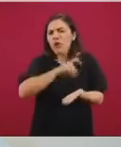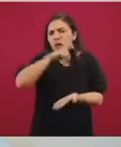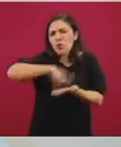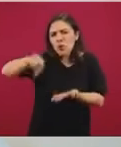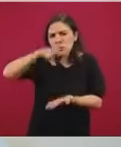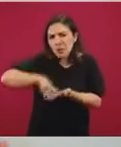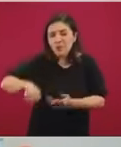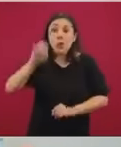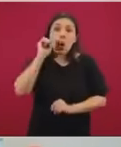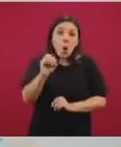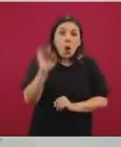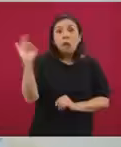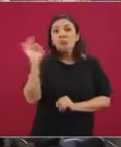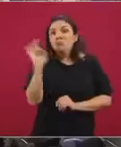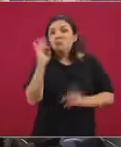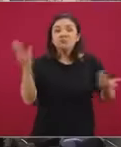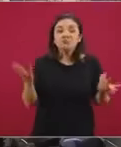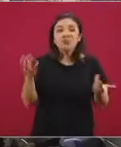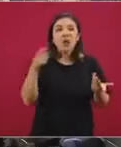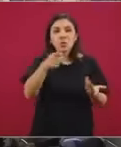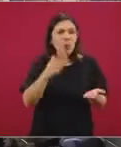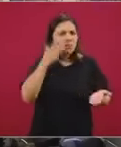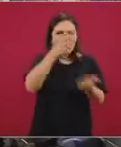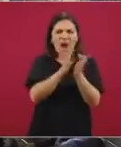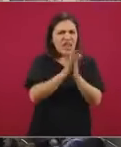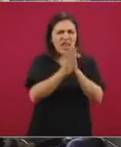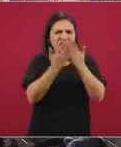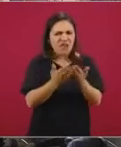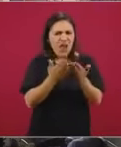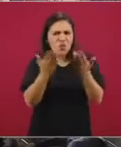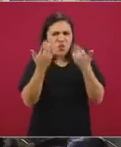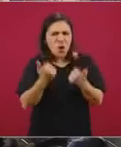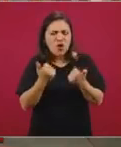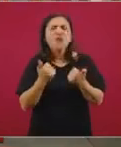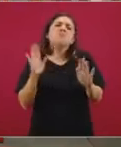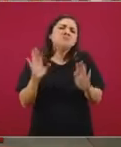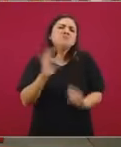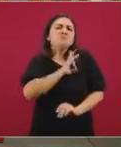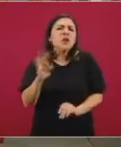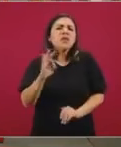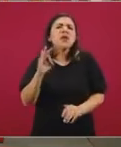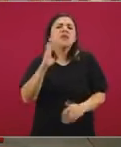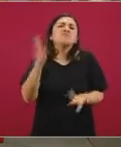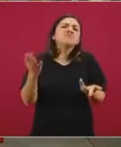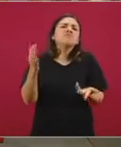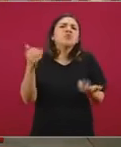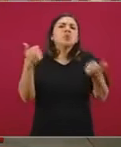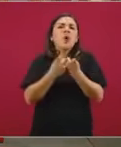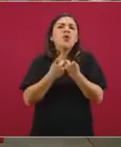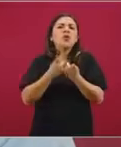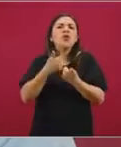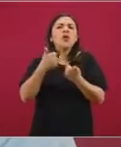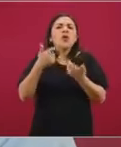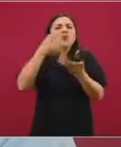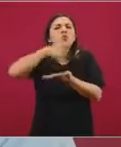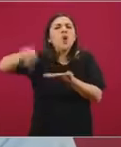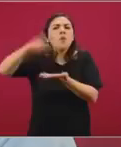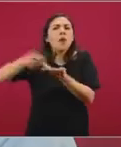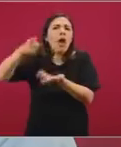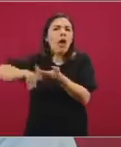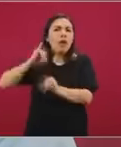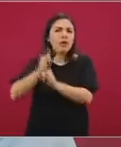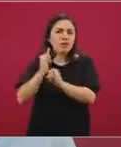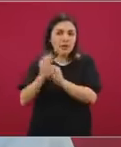Y en caso de que no se acuda a las librerías, también se pueden hacer en algunos casos las compras